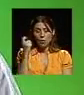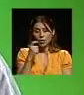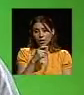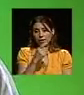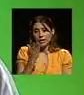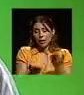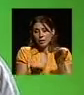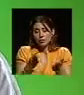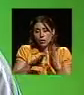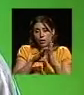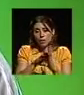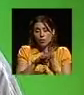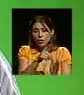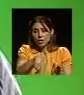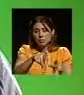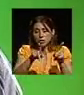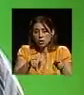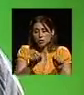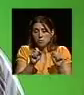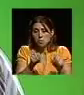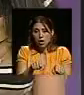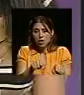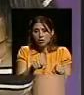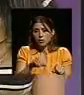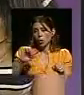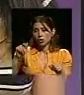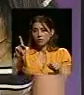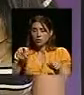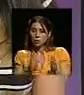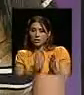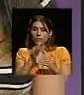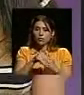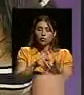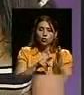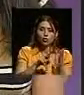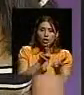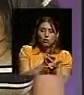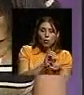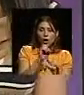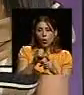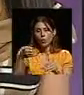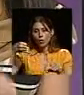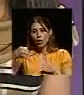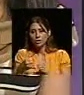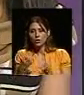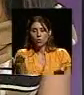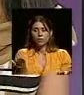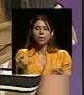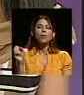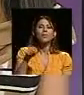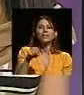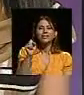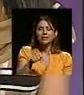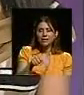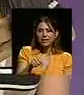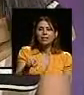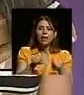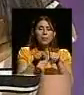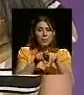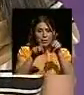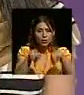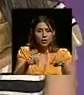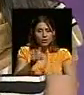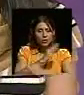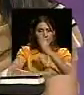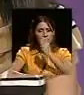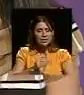de violación o de abuso sexual. Sí, de hecho, también esto es otro de los elementos por los cuales la población con discapacidad es vulnerable